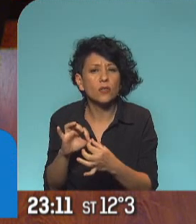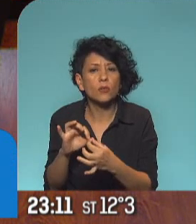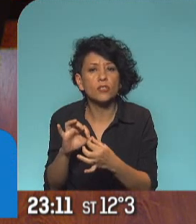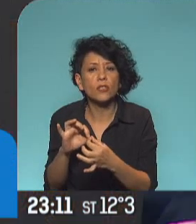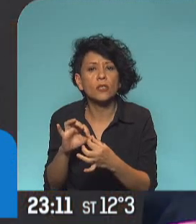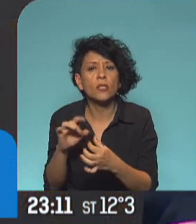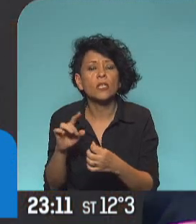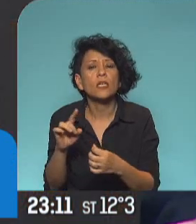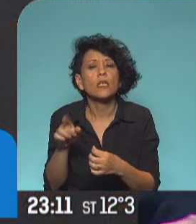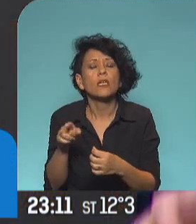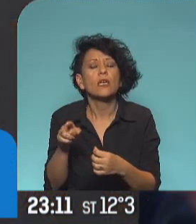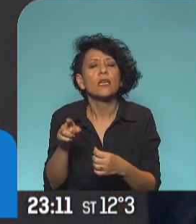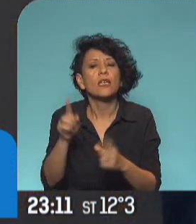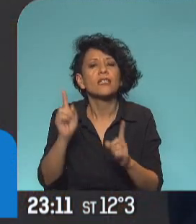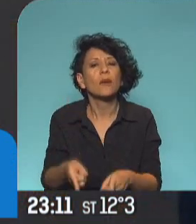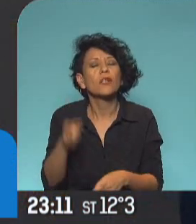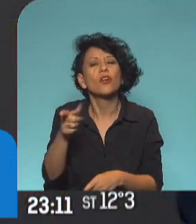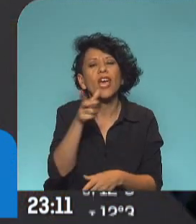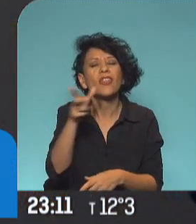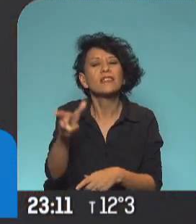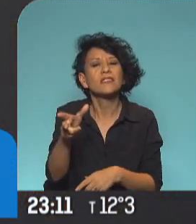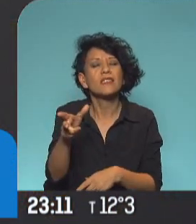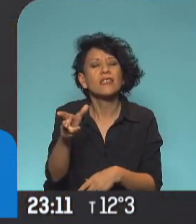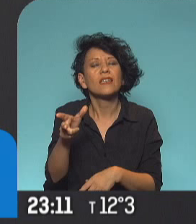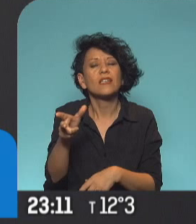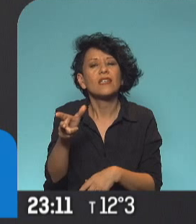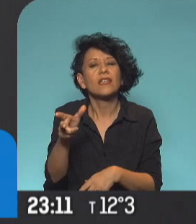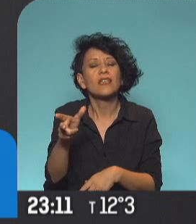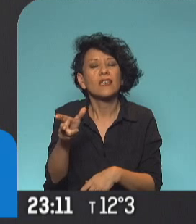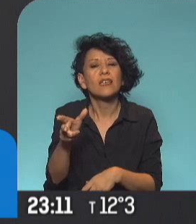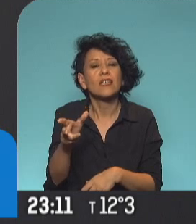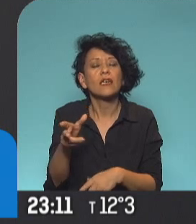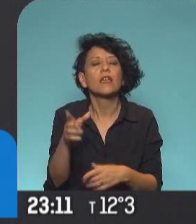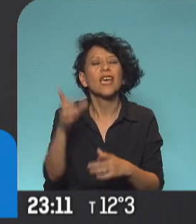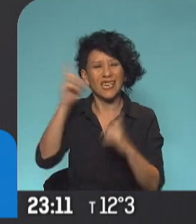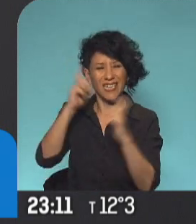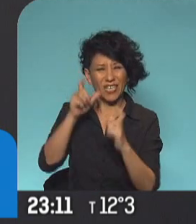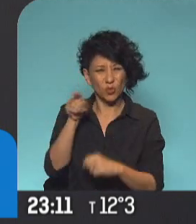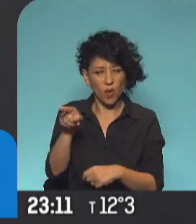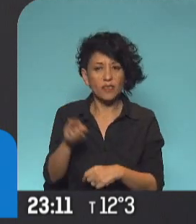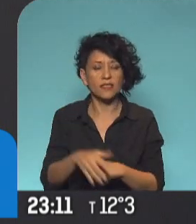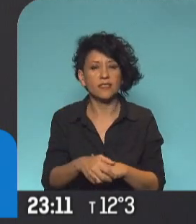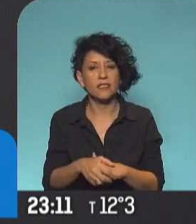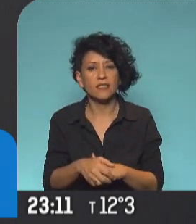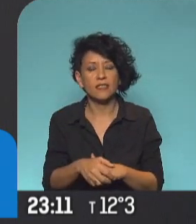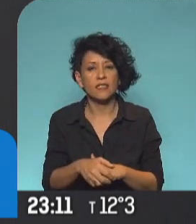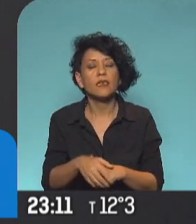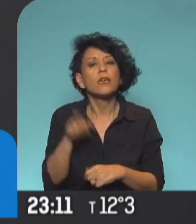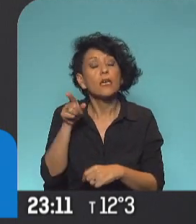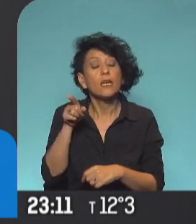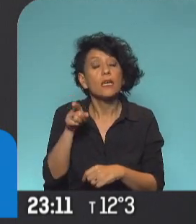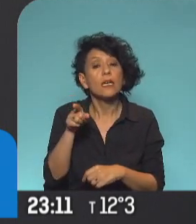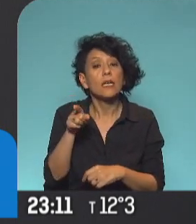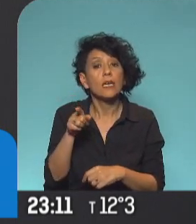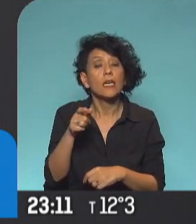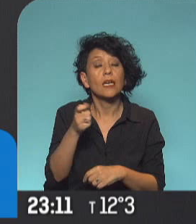gestual y a lo que también indica lo que es no verbal. En este sentido,